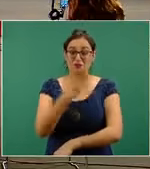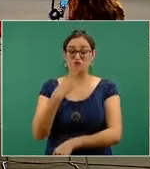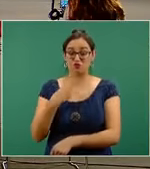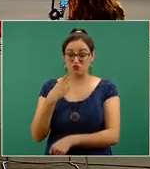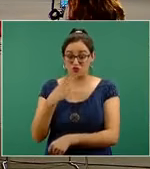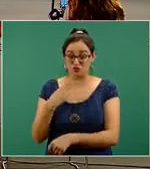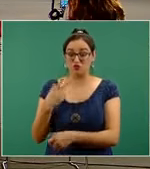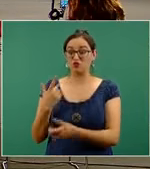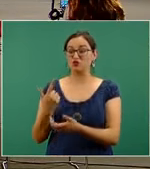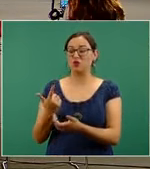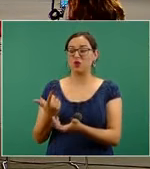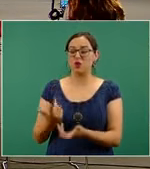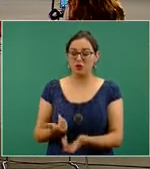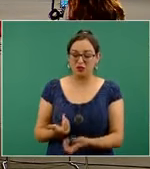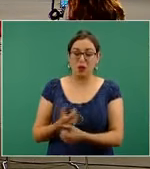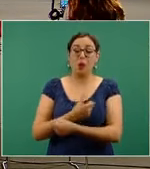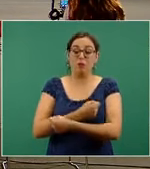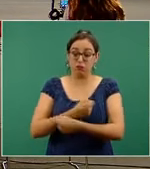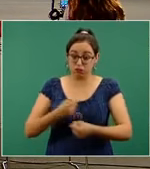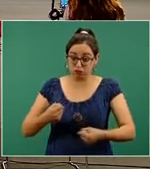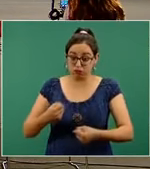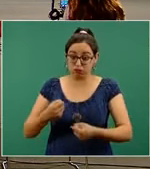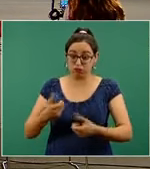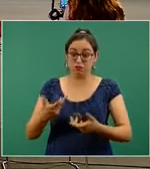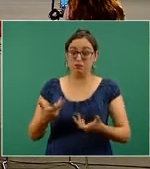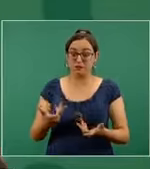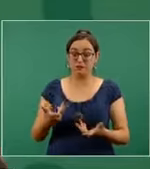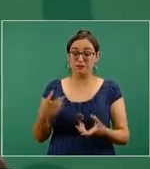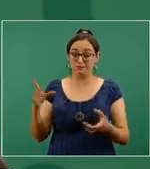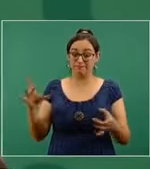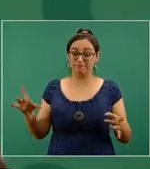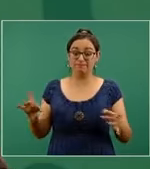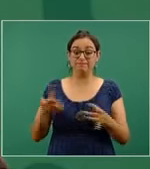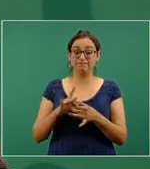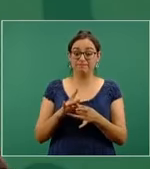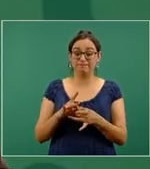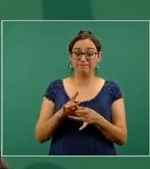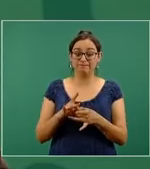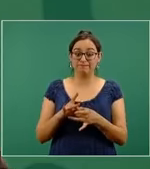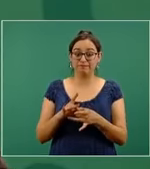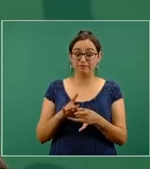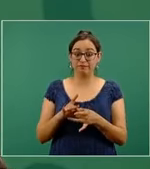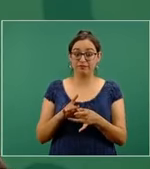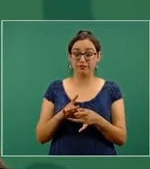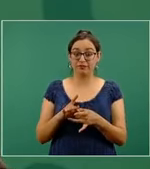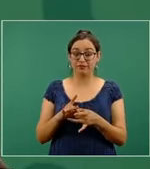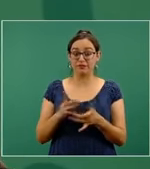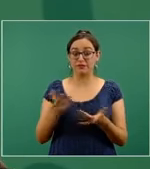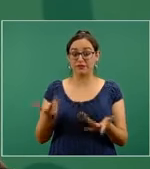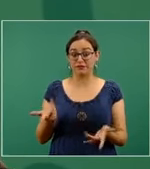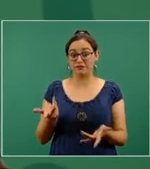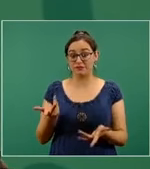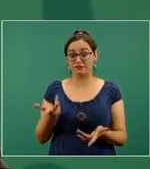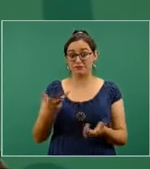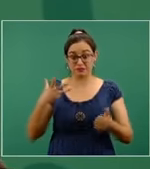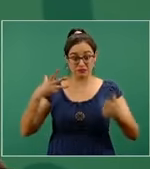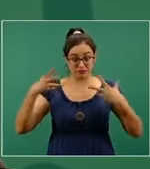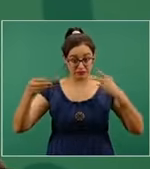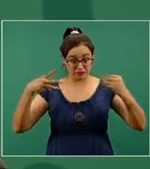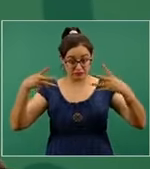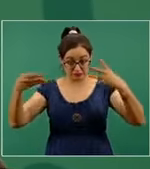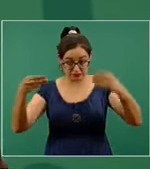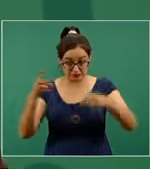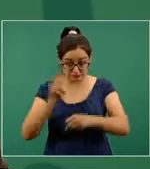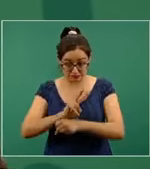que pueden estar relacionadas precisamente a la obesidad, no tienen tanto un enfoque de vigilancia epidemiológica como